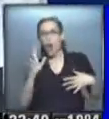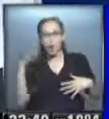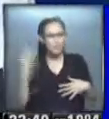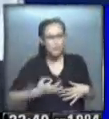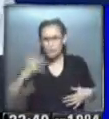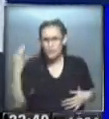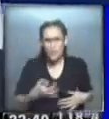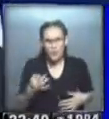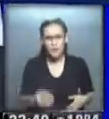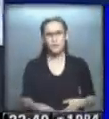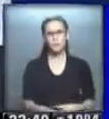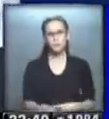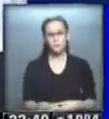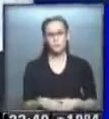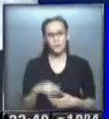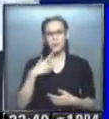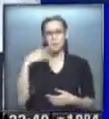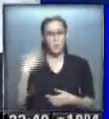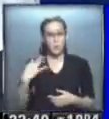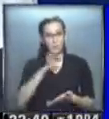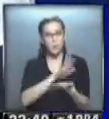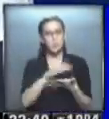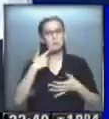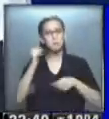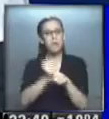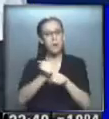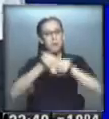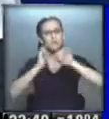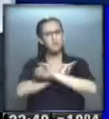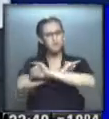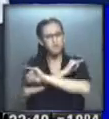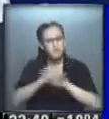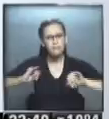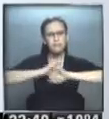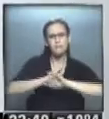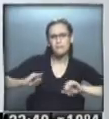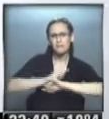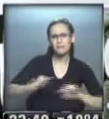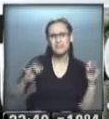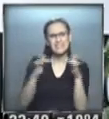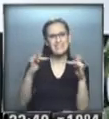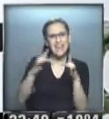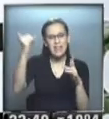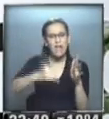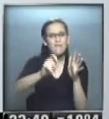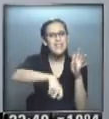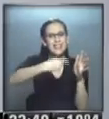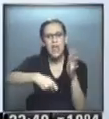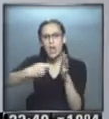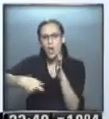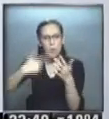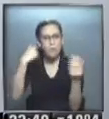éxito la campaña que se comenzó a viralizar por internet, que mostró muchos videos que podemos mostrarles